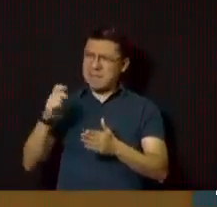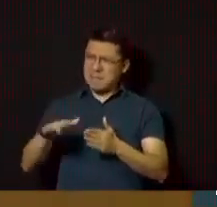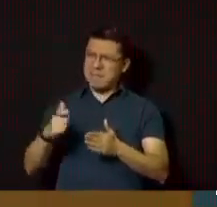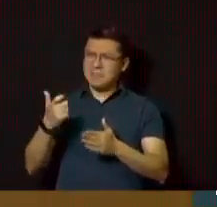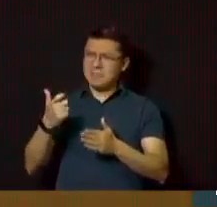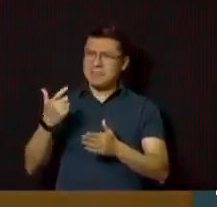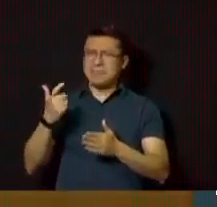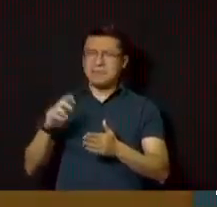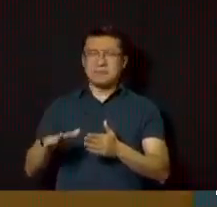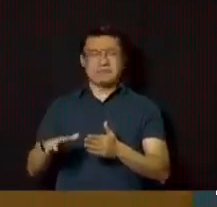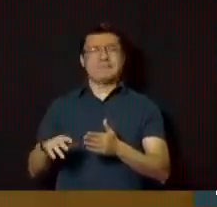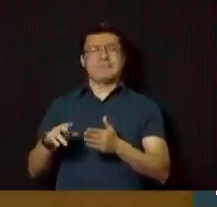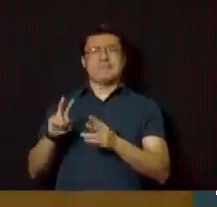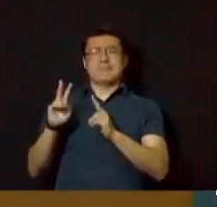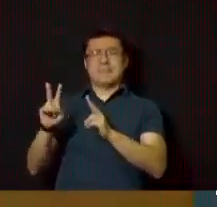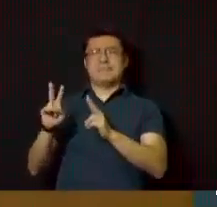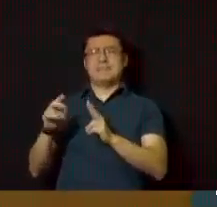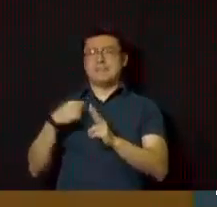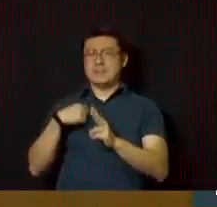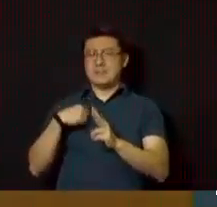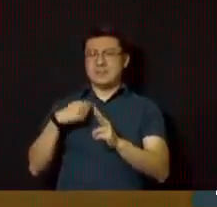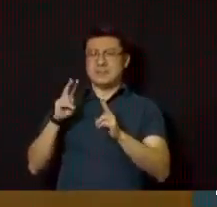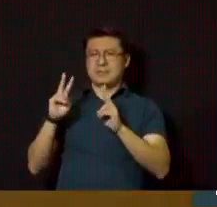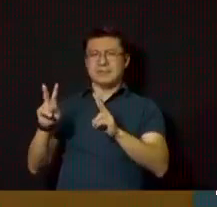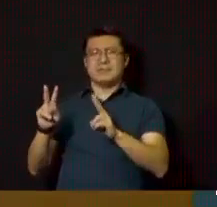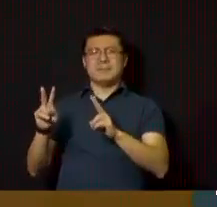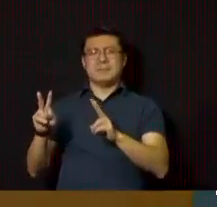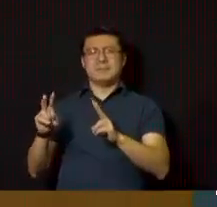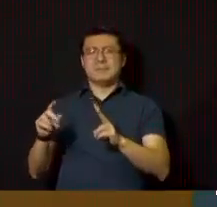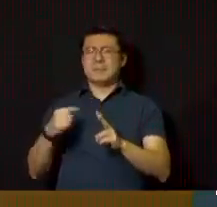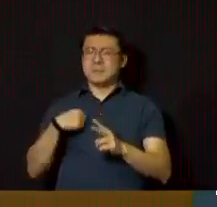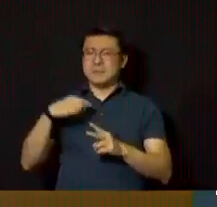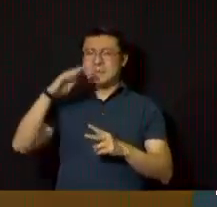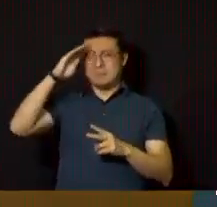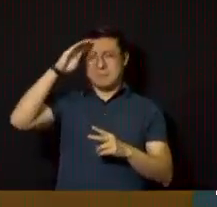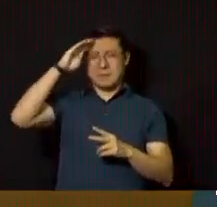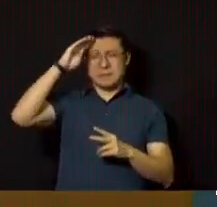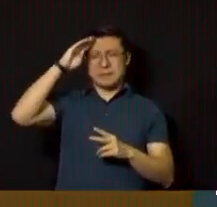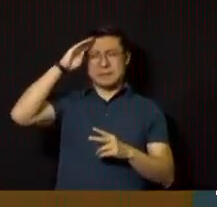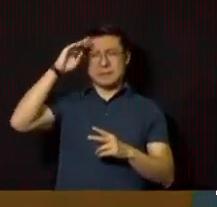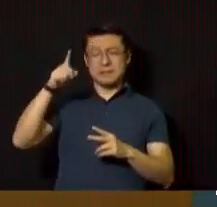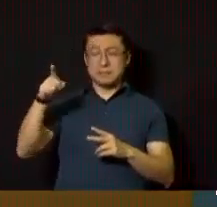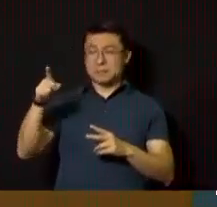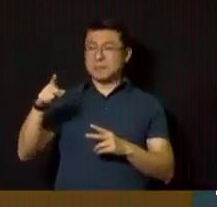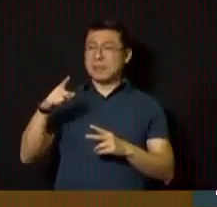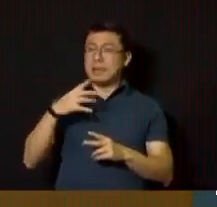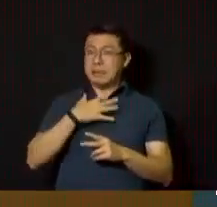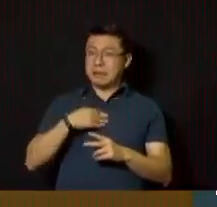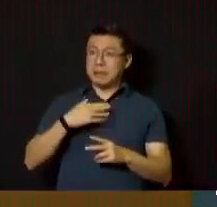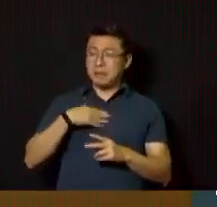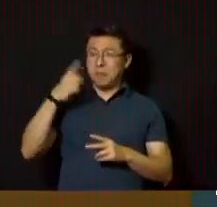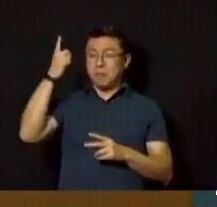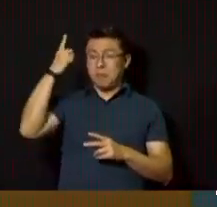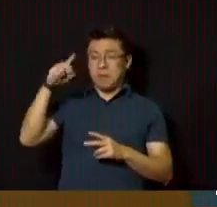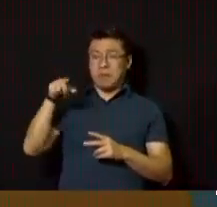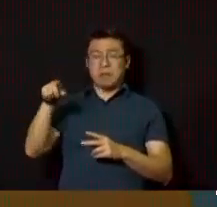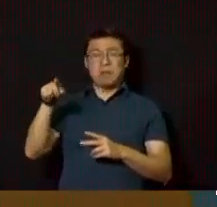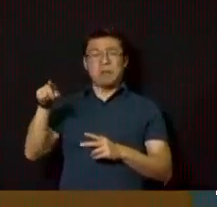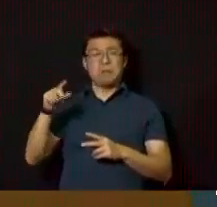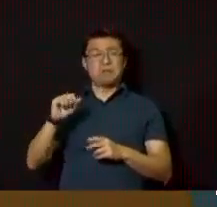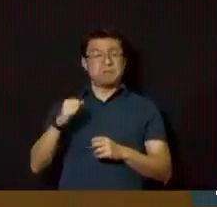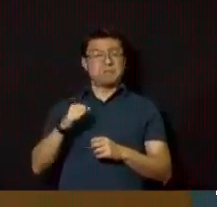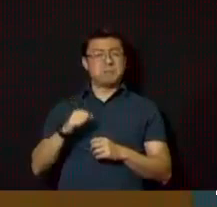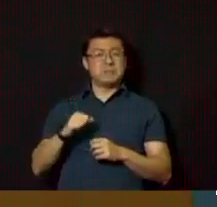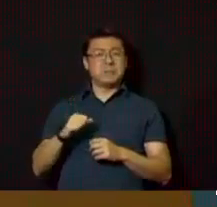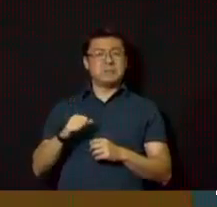esto. Yo me quedaba viendo y yo decía, wow, el dueño de la empresa. Y tampoco decía, yo